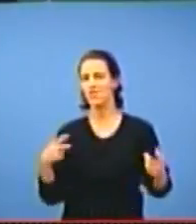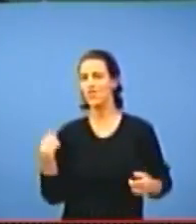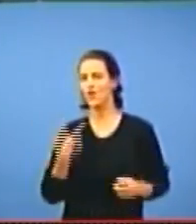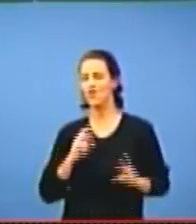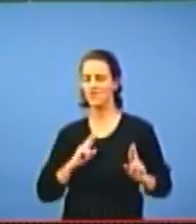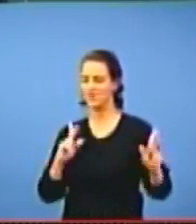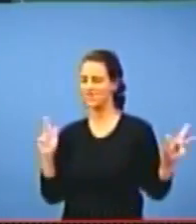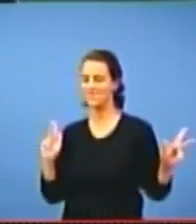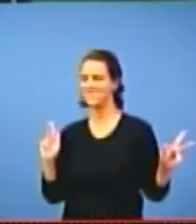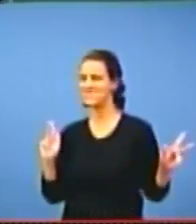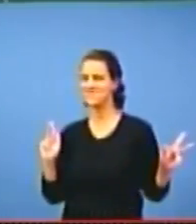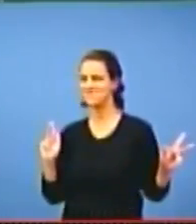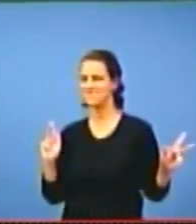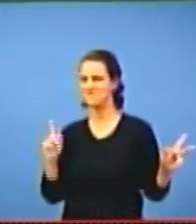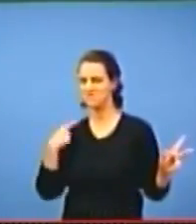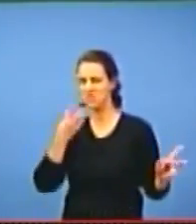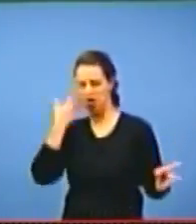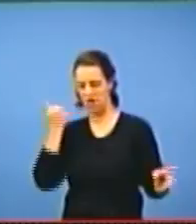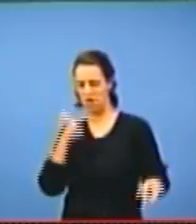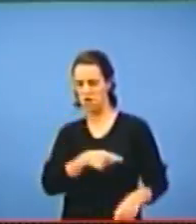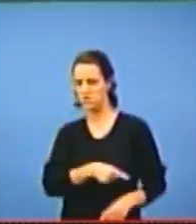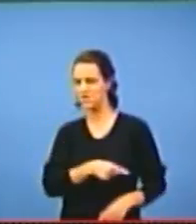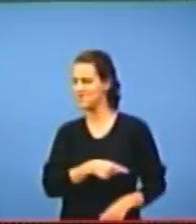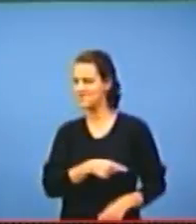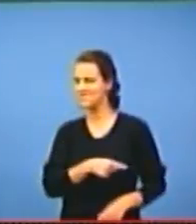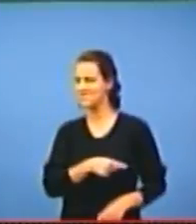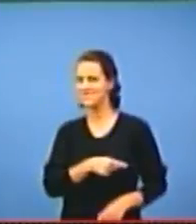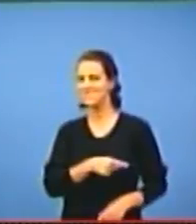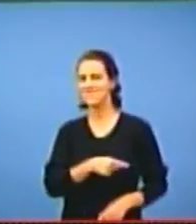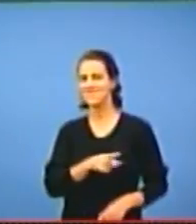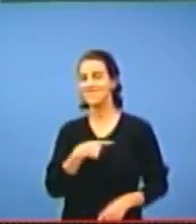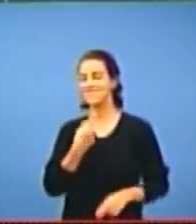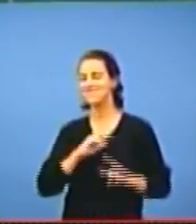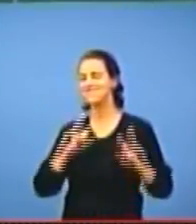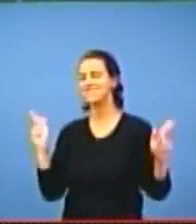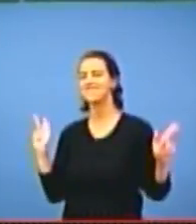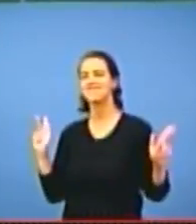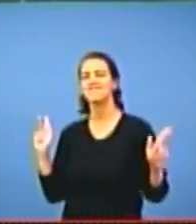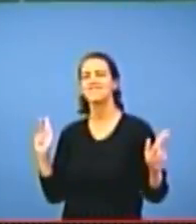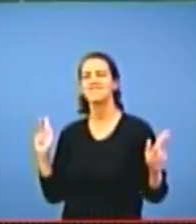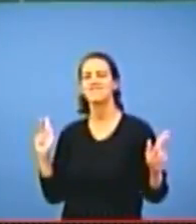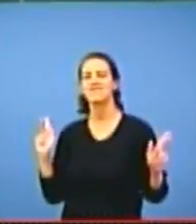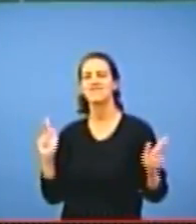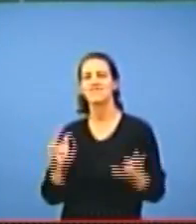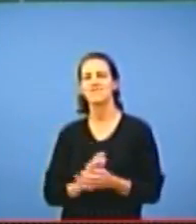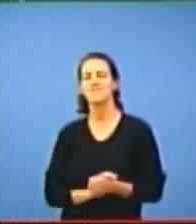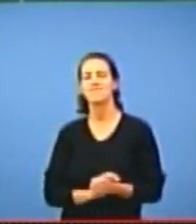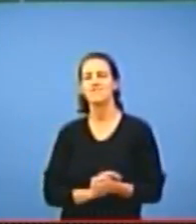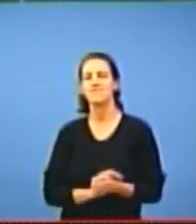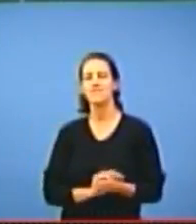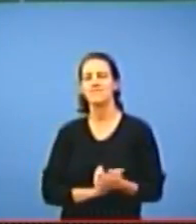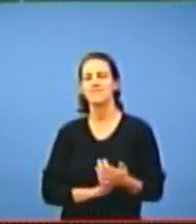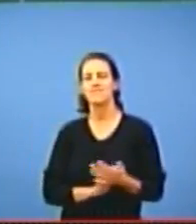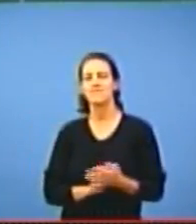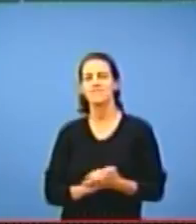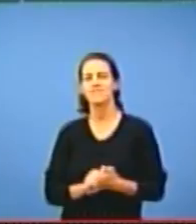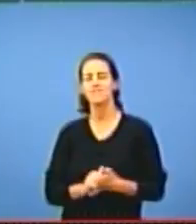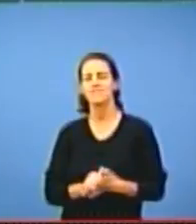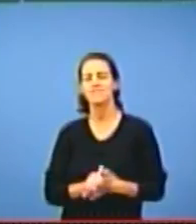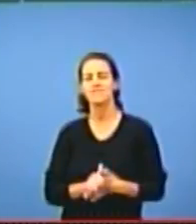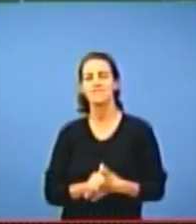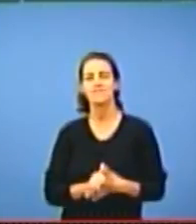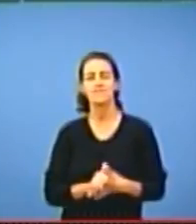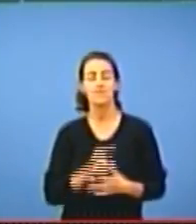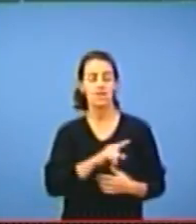no es nuestro caso aquí. Estamos muy lejos de eso. Mis hermanos, la situación ayer era la misma de hoy.